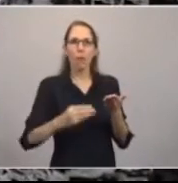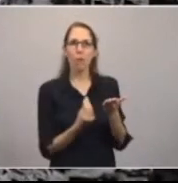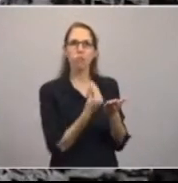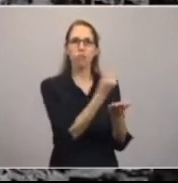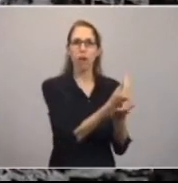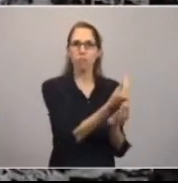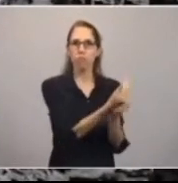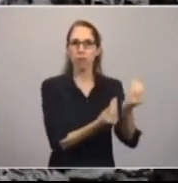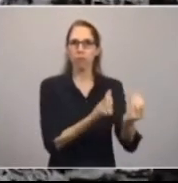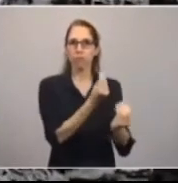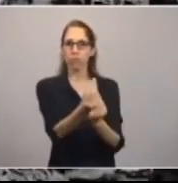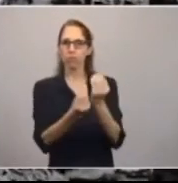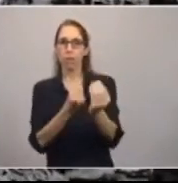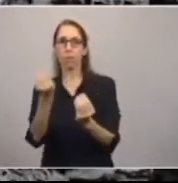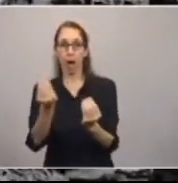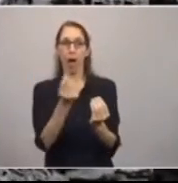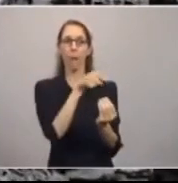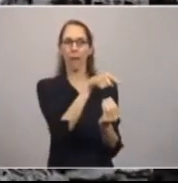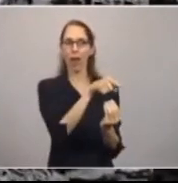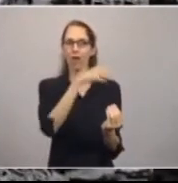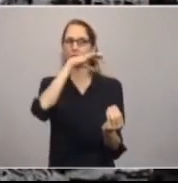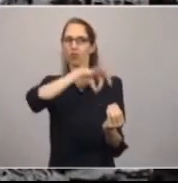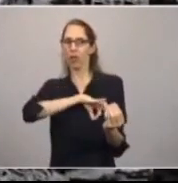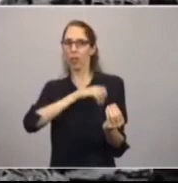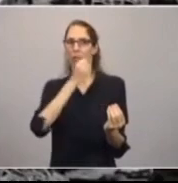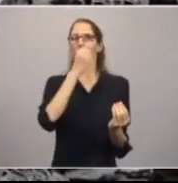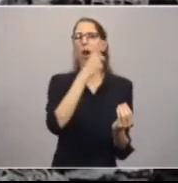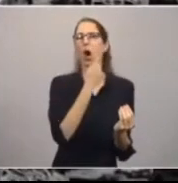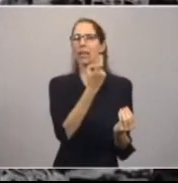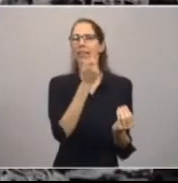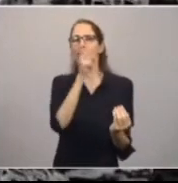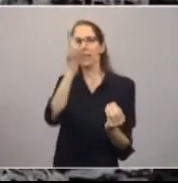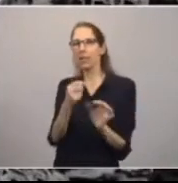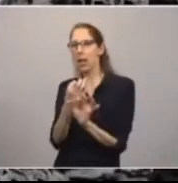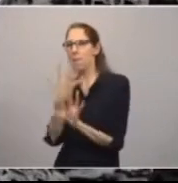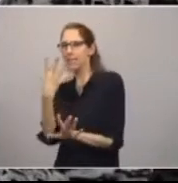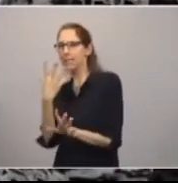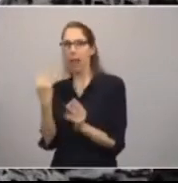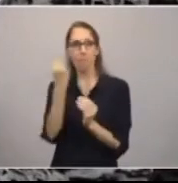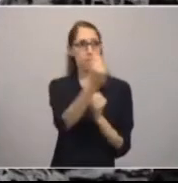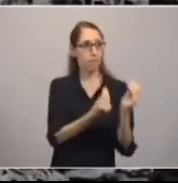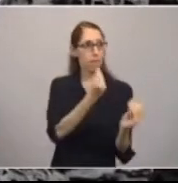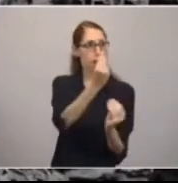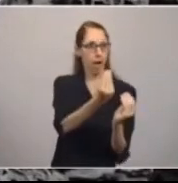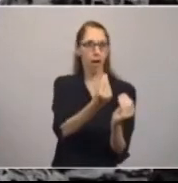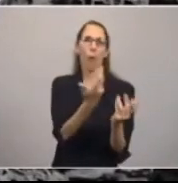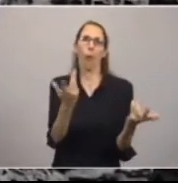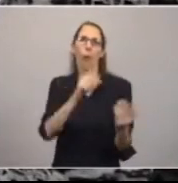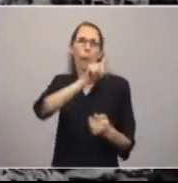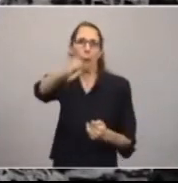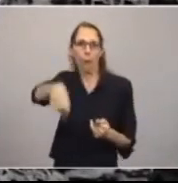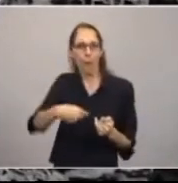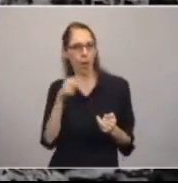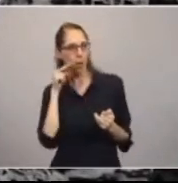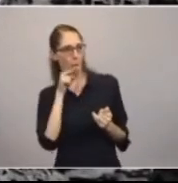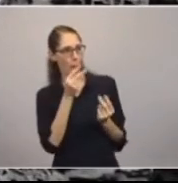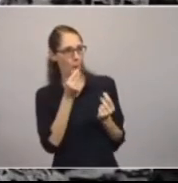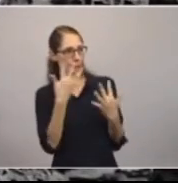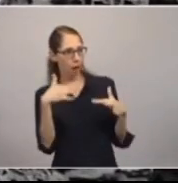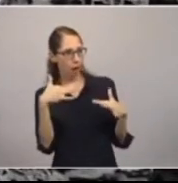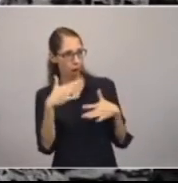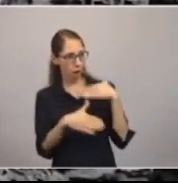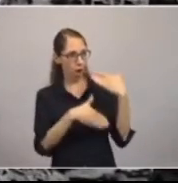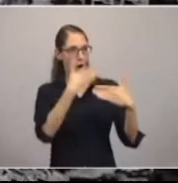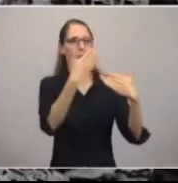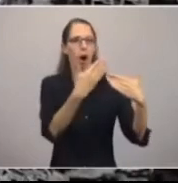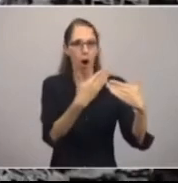mejor salario, con más calificación, y es al mismo tiempo generar valor agregado, generar mayores